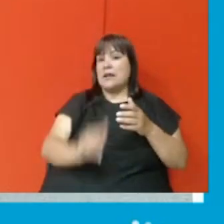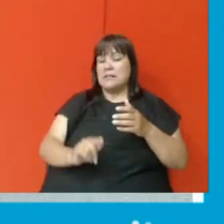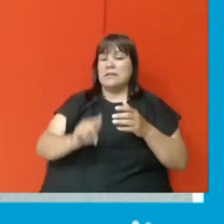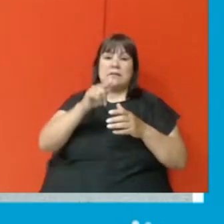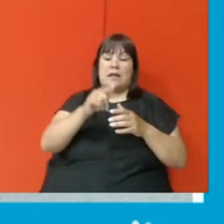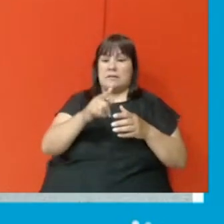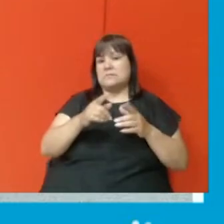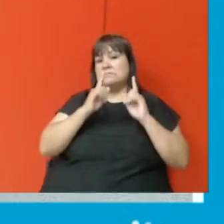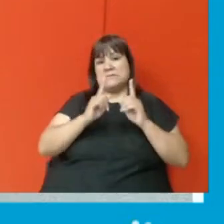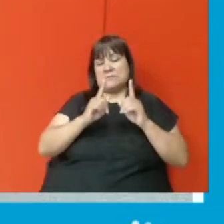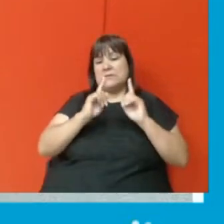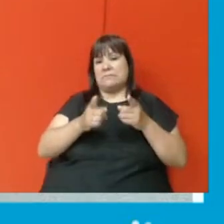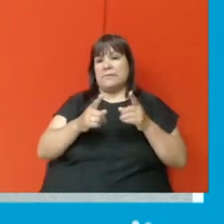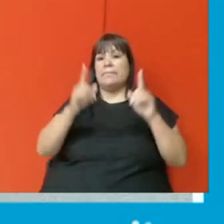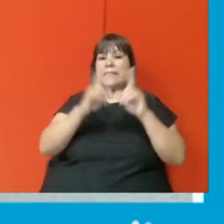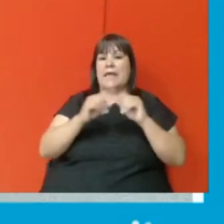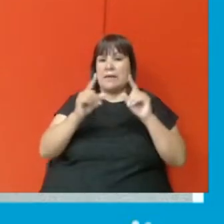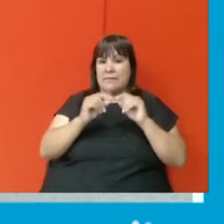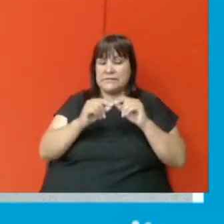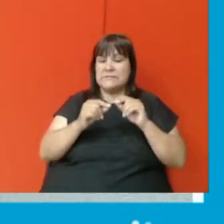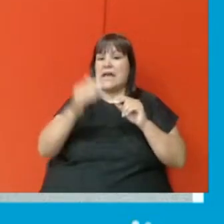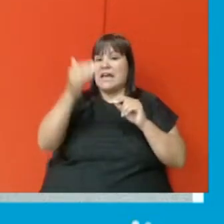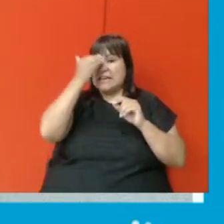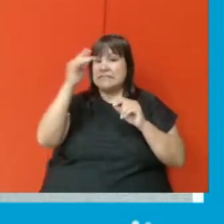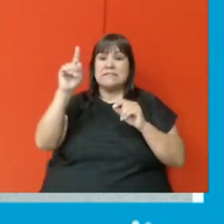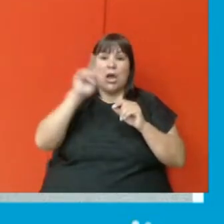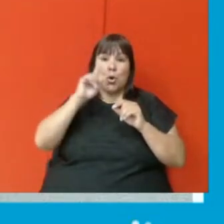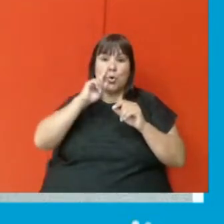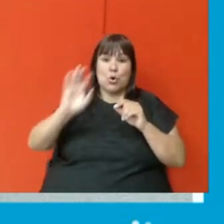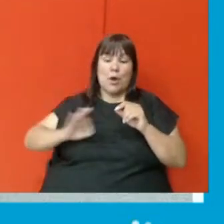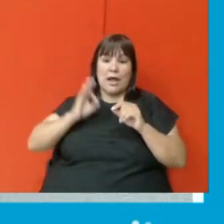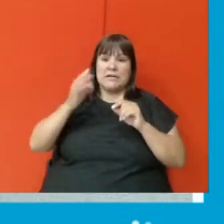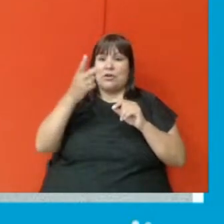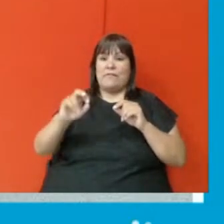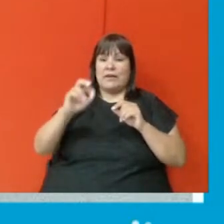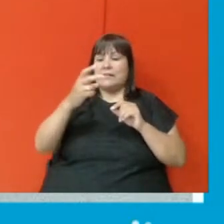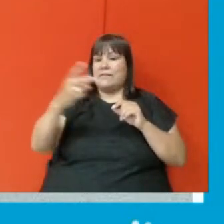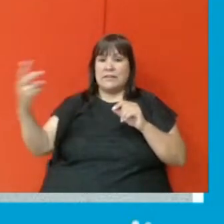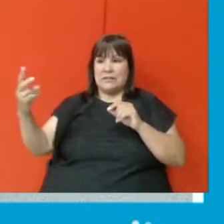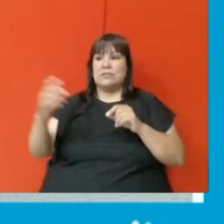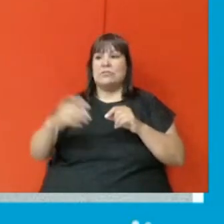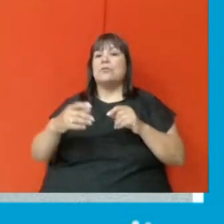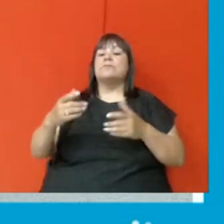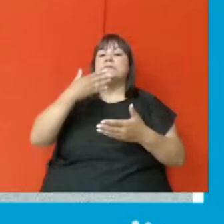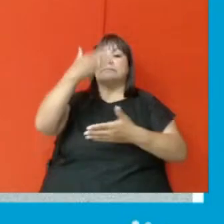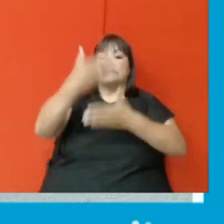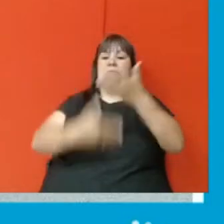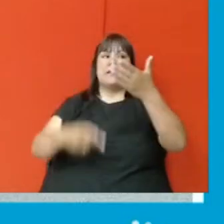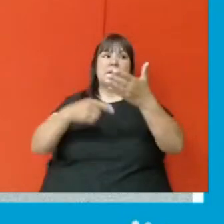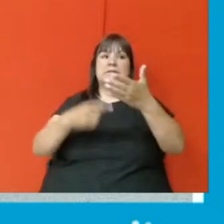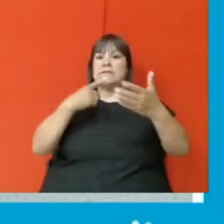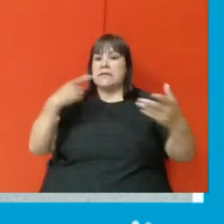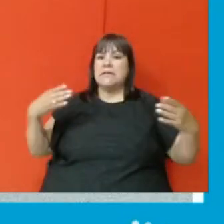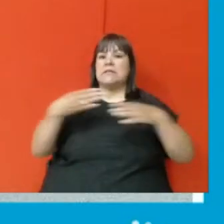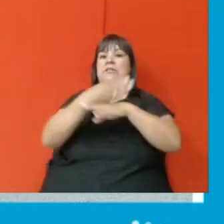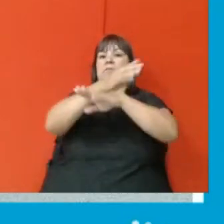de junio del 22 se lanza el reporte está en todos los idiomas, está en todos los idiomas oficiales de Naciones